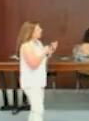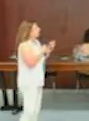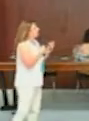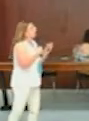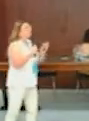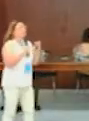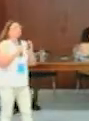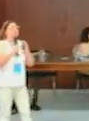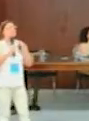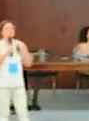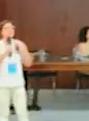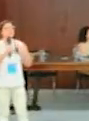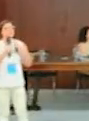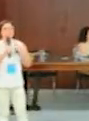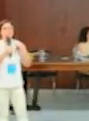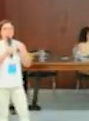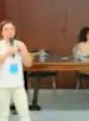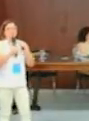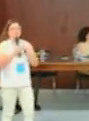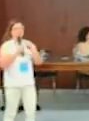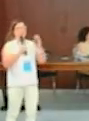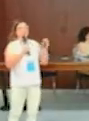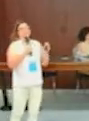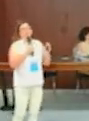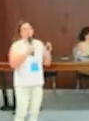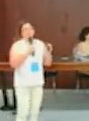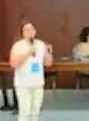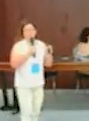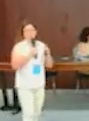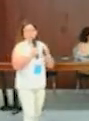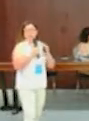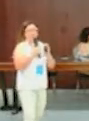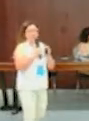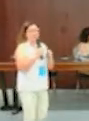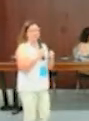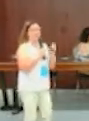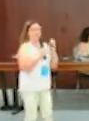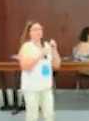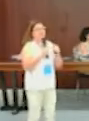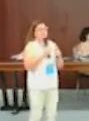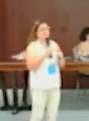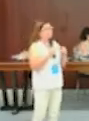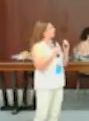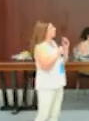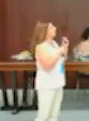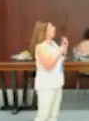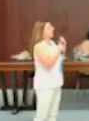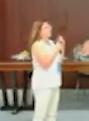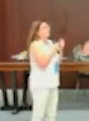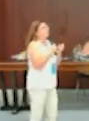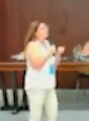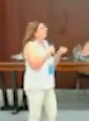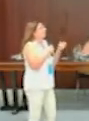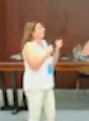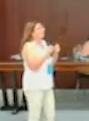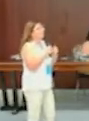Entonces, el examen físico debemos tener todos los elementos necesarios a temperatura adecuada